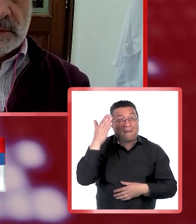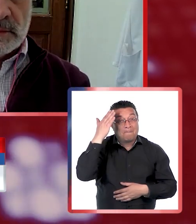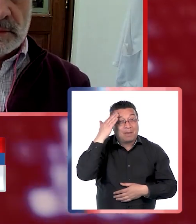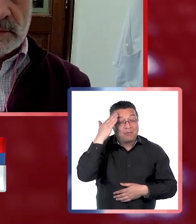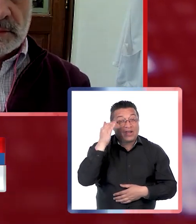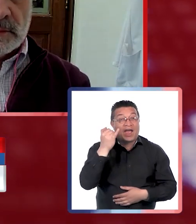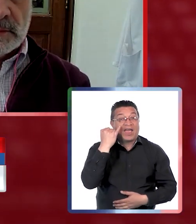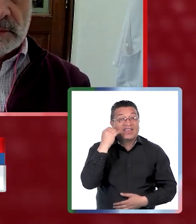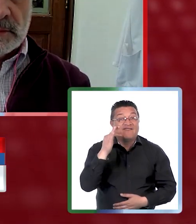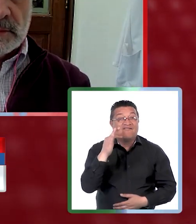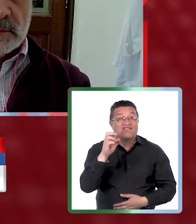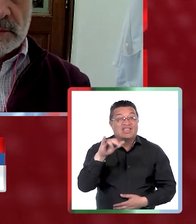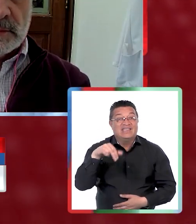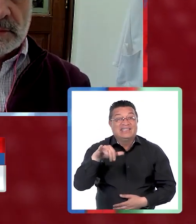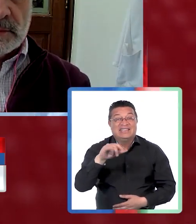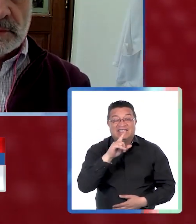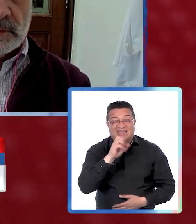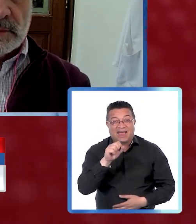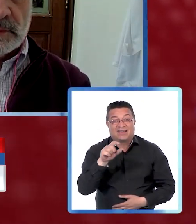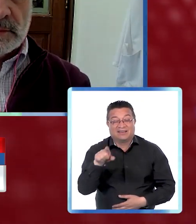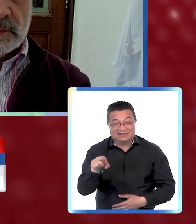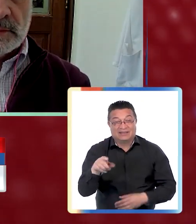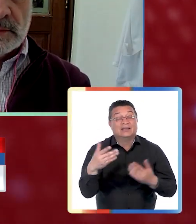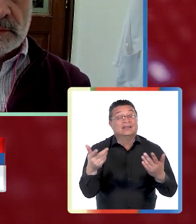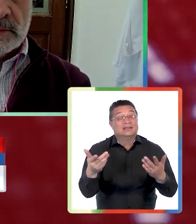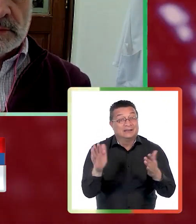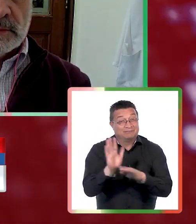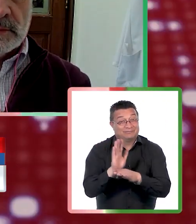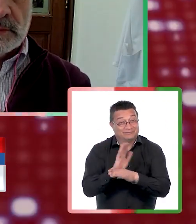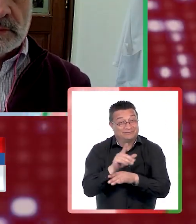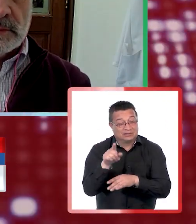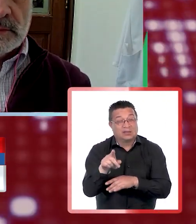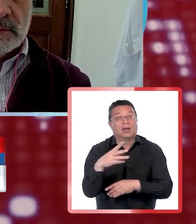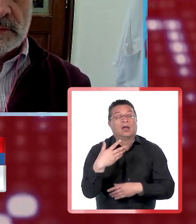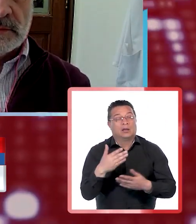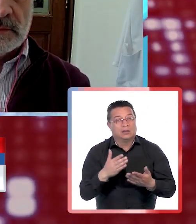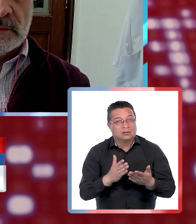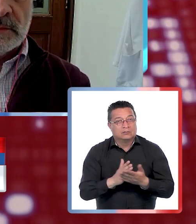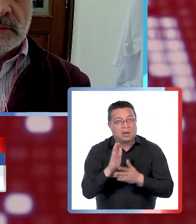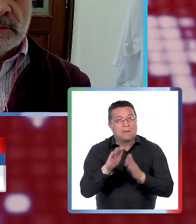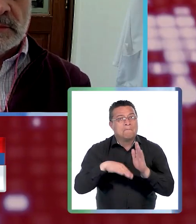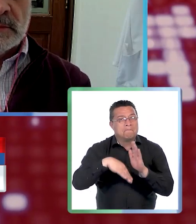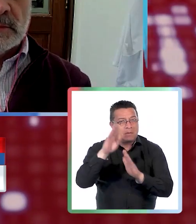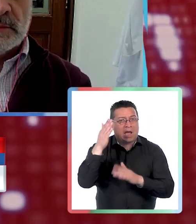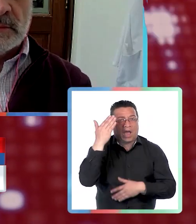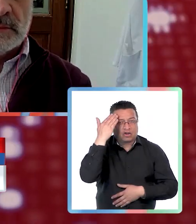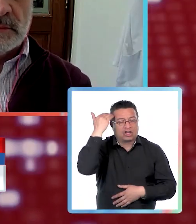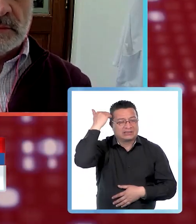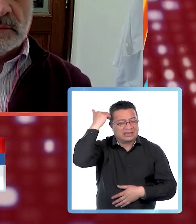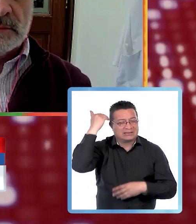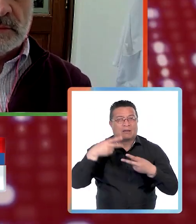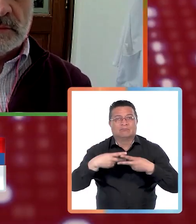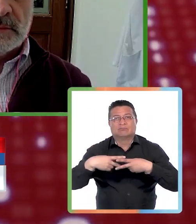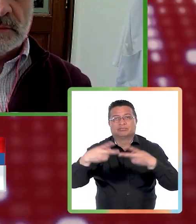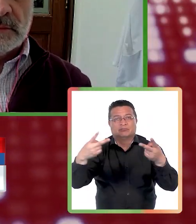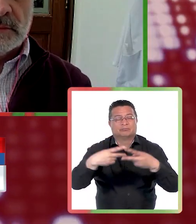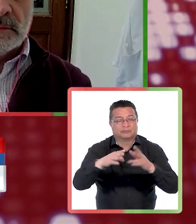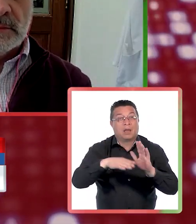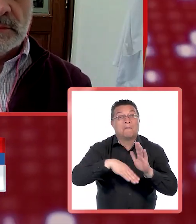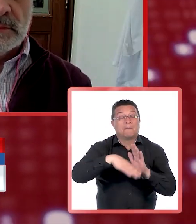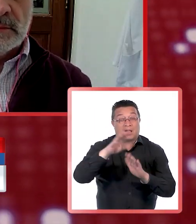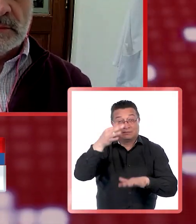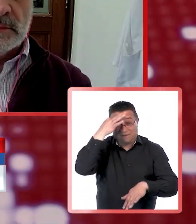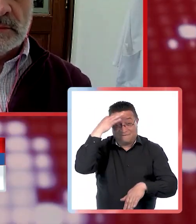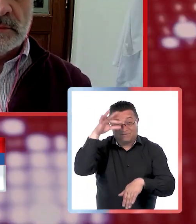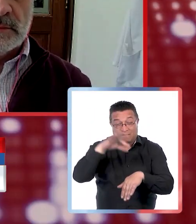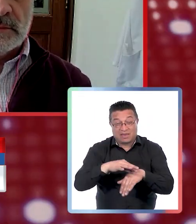La Memoria Infinita de Maite Alberdi, da un espacio para generar mayores niveles de conciencia, visibilizar aún más